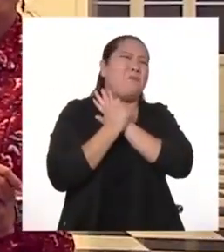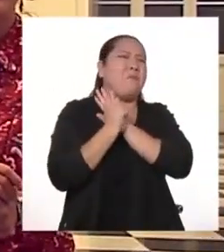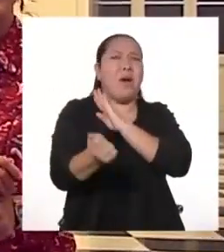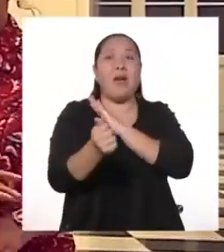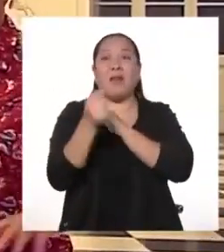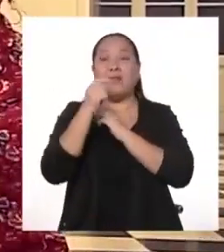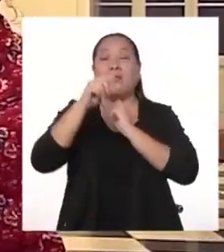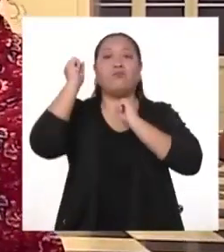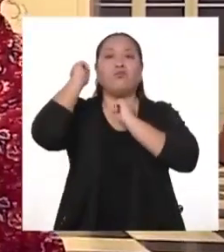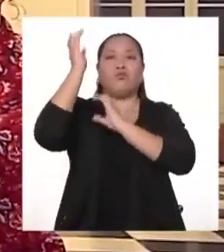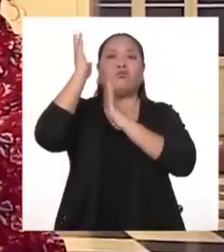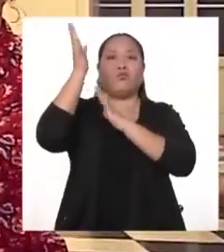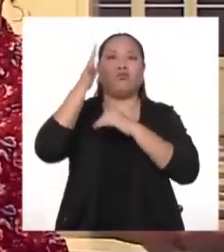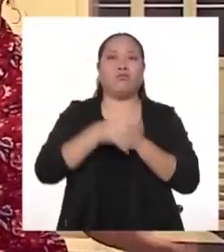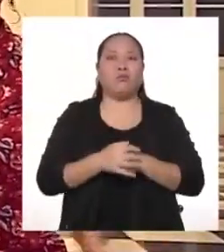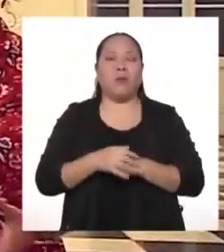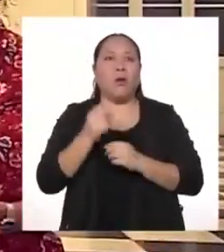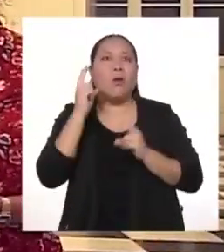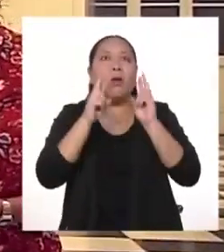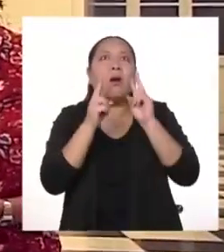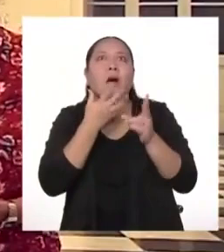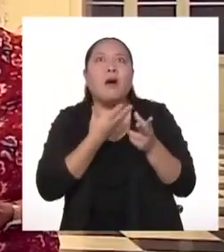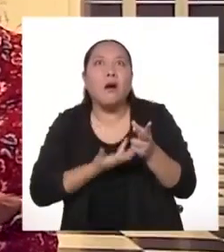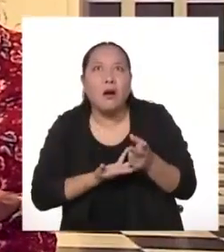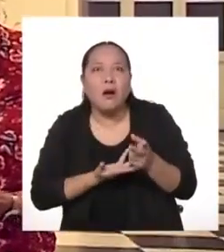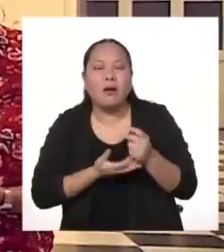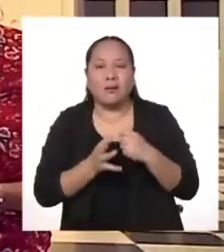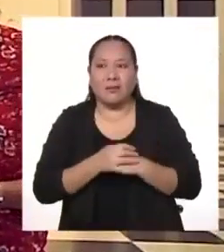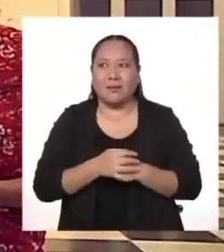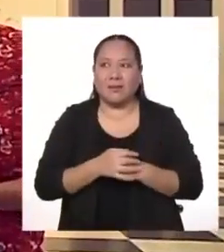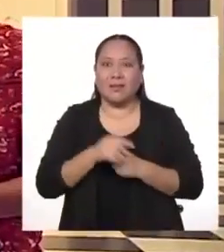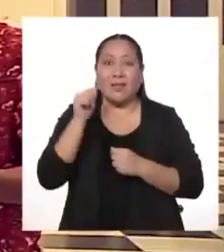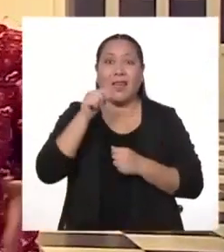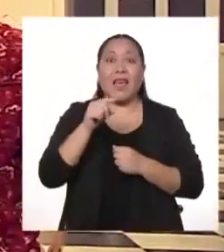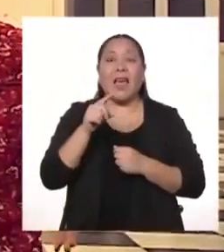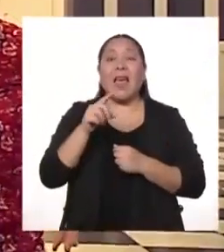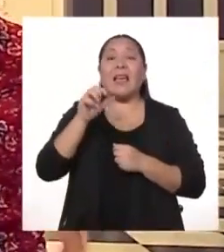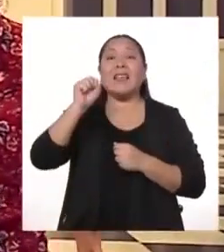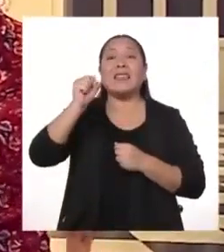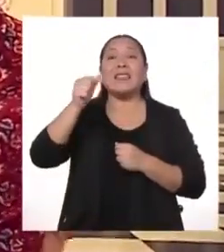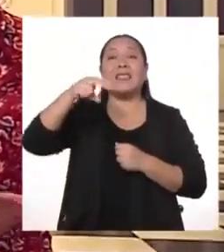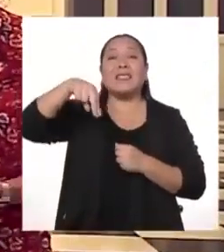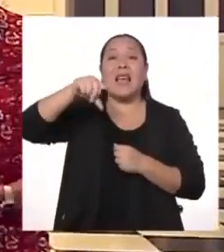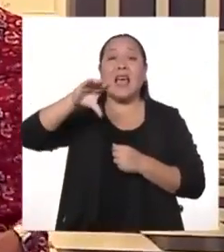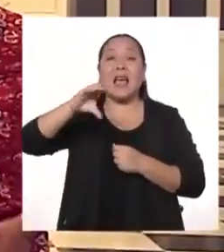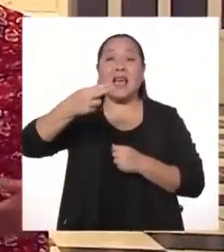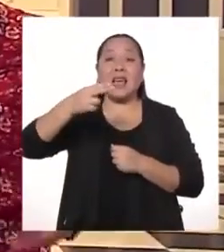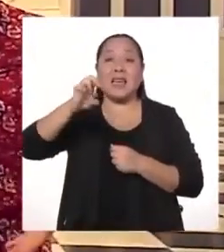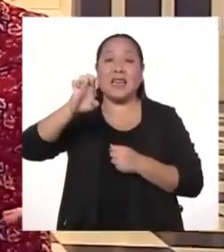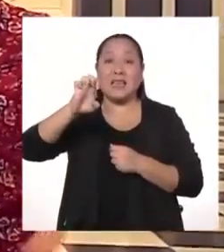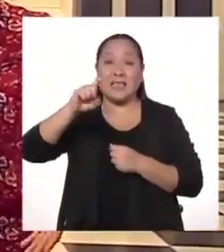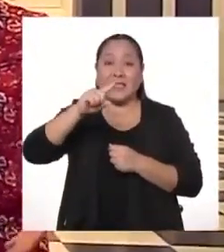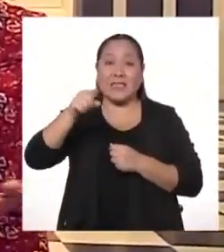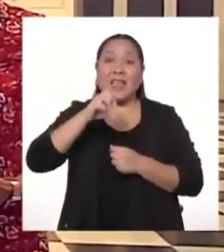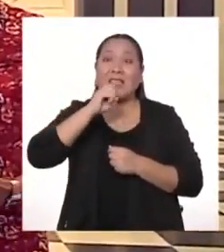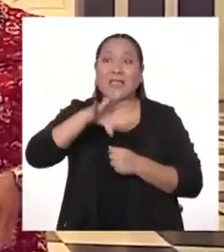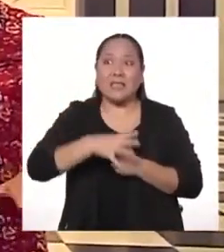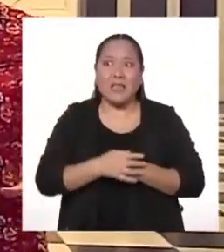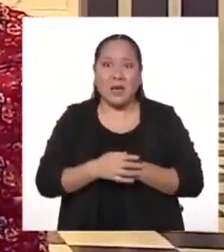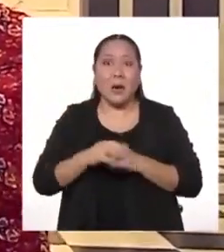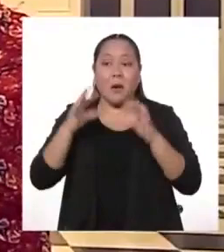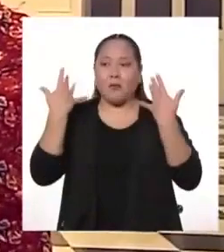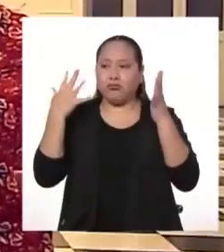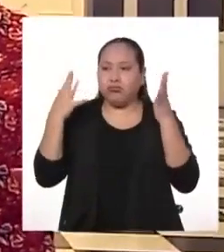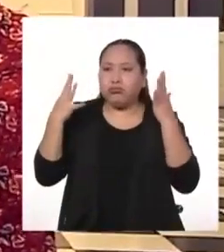de estrella de las letras. Decía Luis Alberto Sánchez que cuando se presentó aquí, entró al lugar luego de los